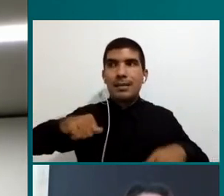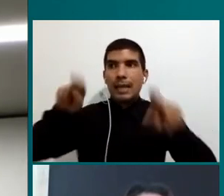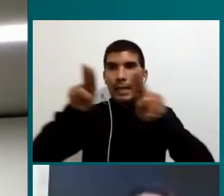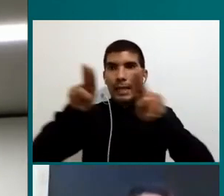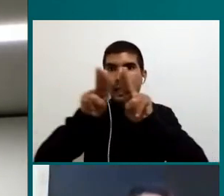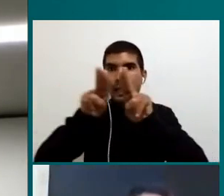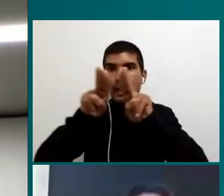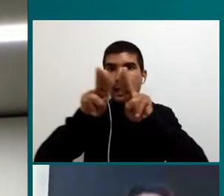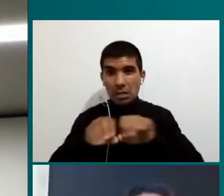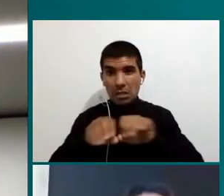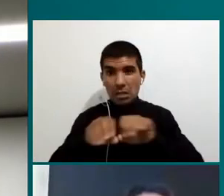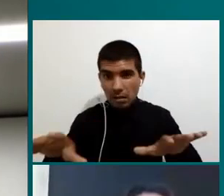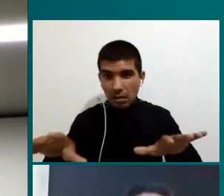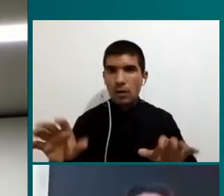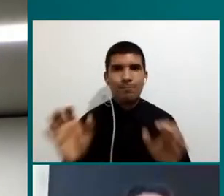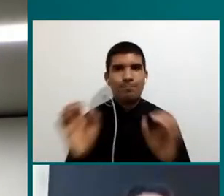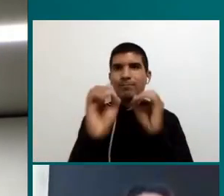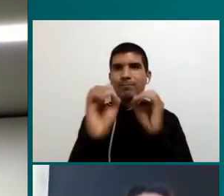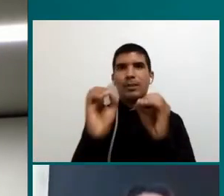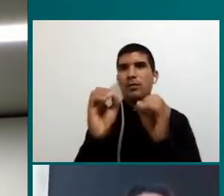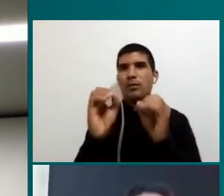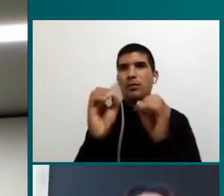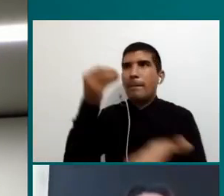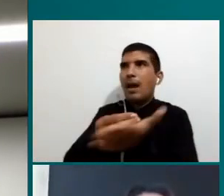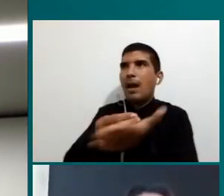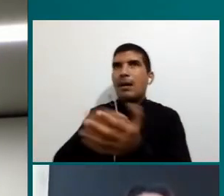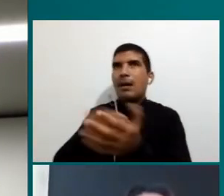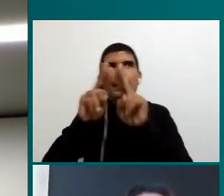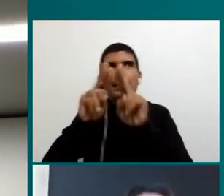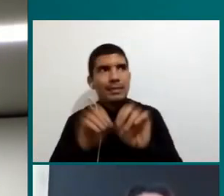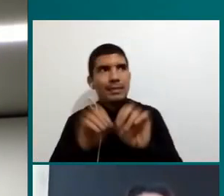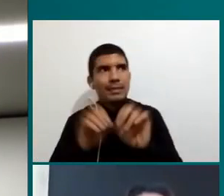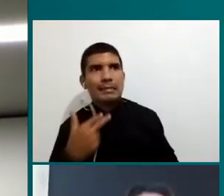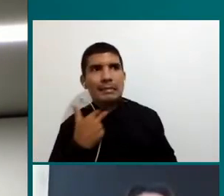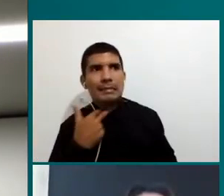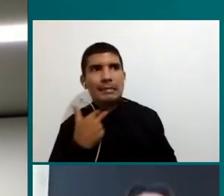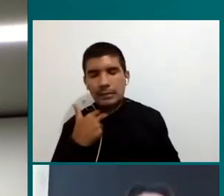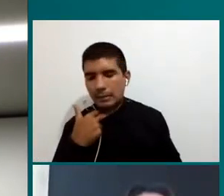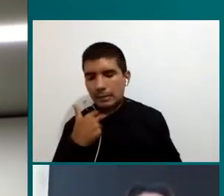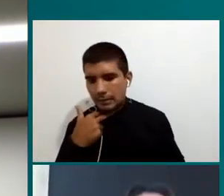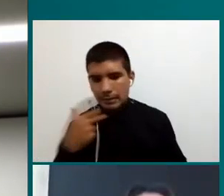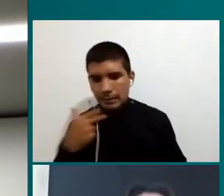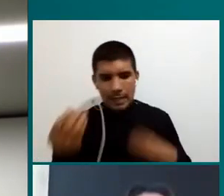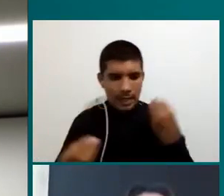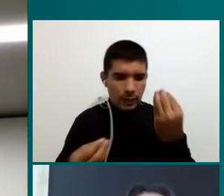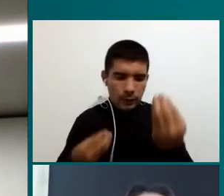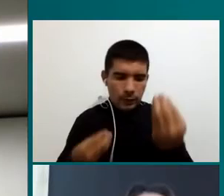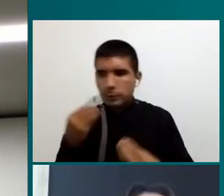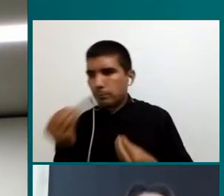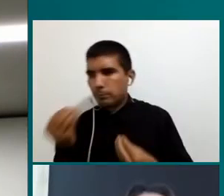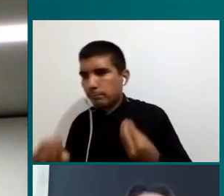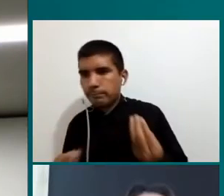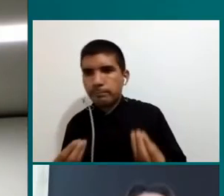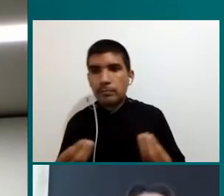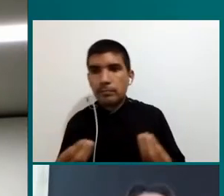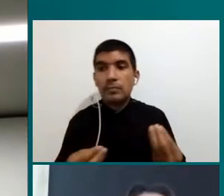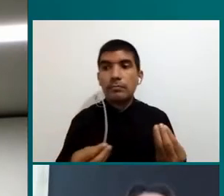El gran reto es, y venimos trabajando en eso a través del Fondo de Emprendimiento, hay unas empresas que vienen trabajando en recursos